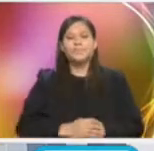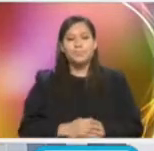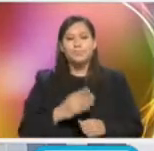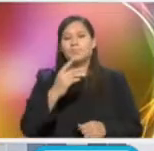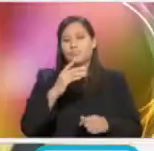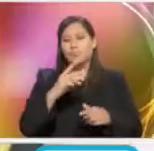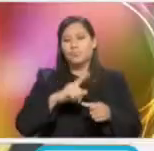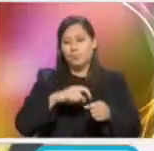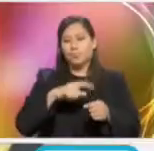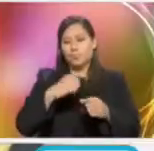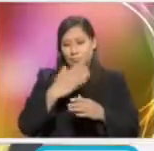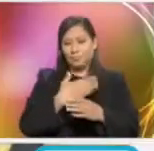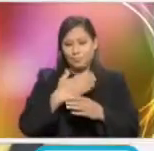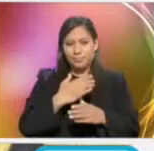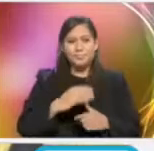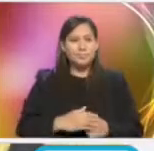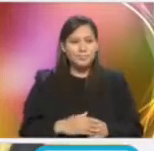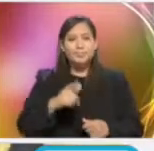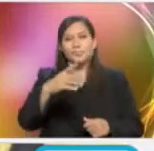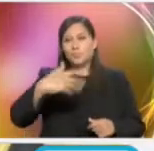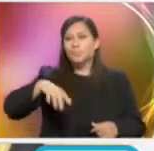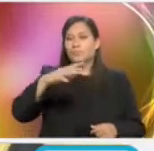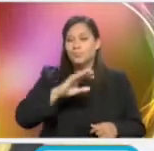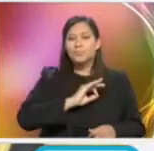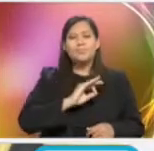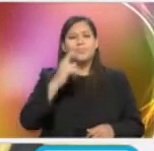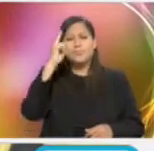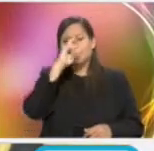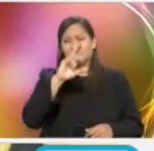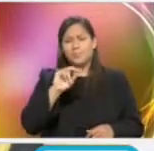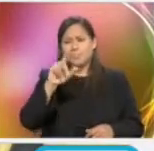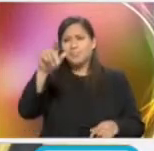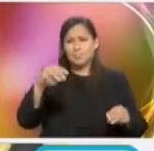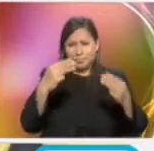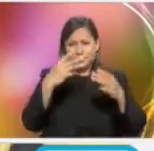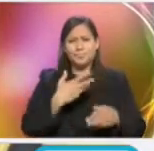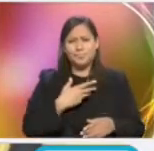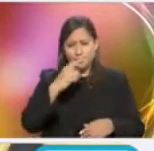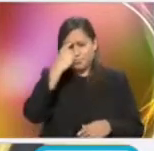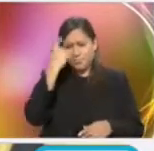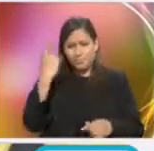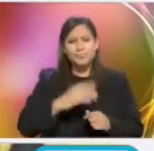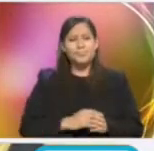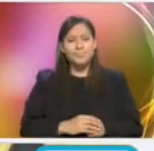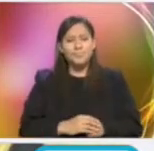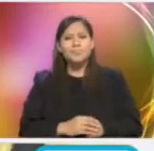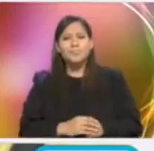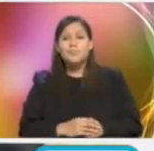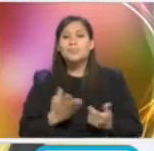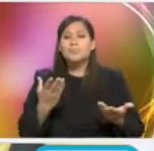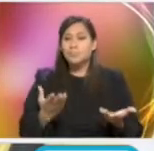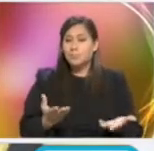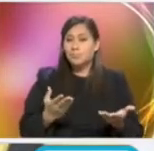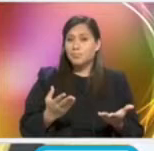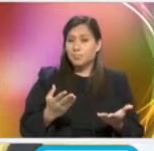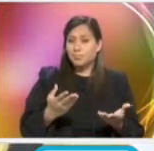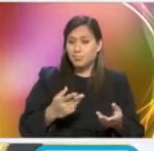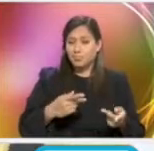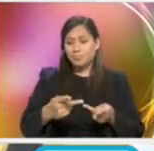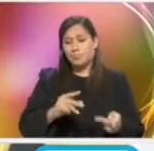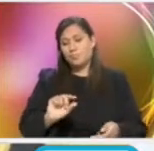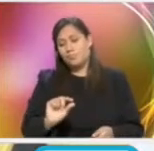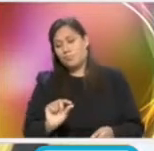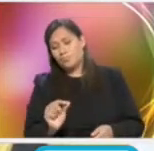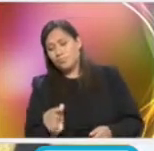Ese está muy bueno, sí, Eso pruébenlo, es todo. búsquenlo. No está difícil de encontrar en el mercado, lo encuentran fácil. Ahí está. Y todo preparándose a fuego